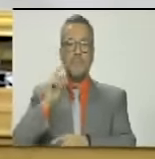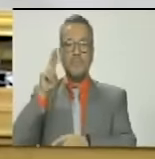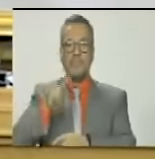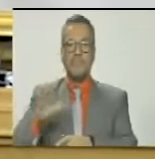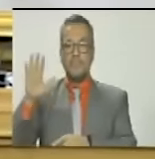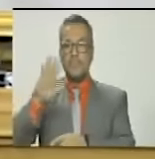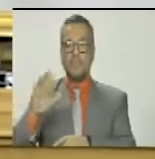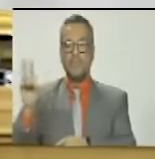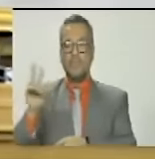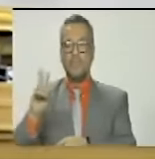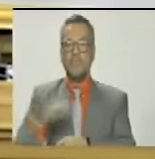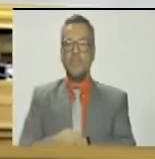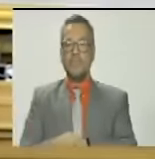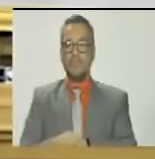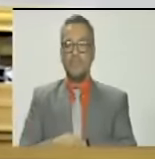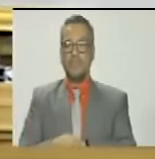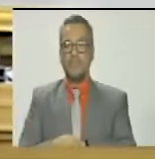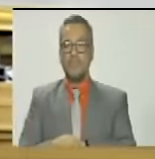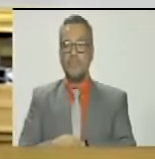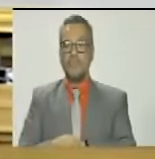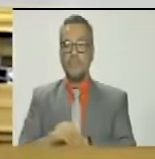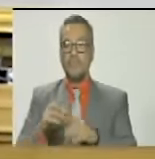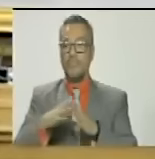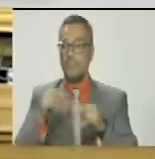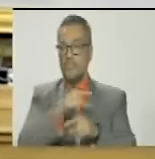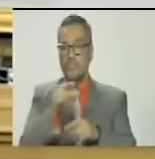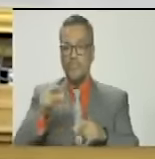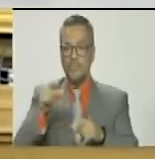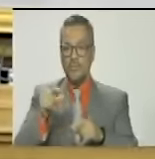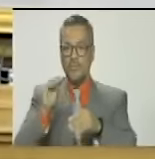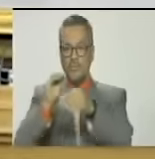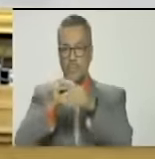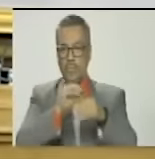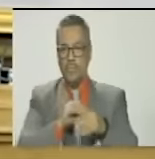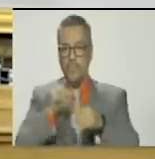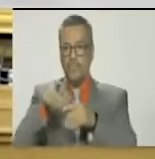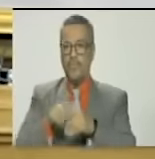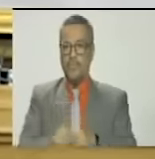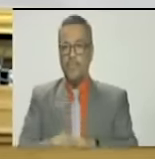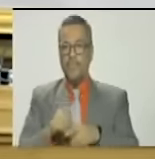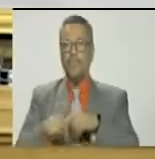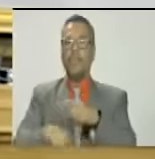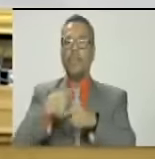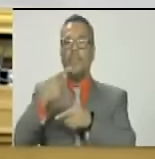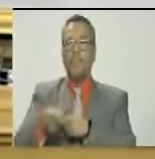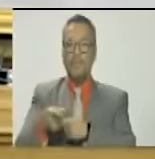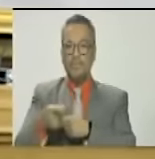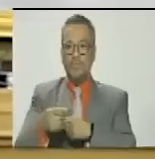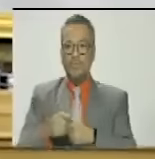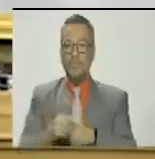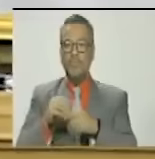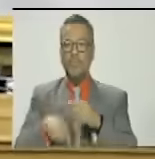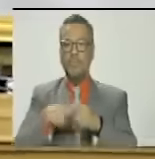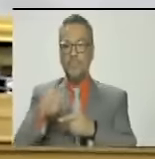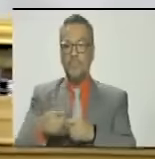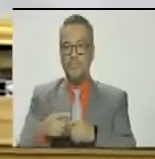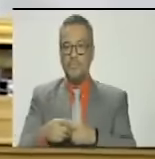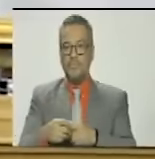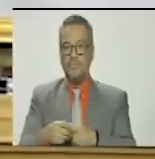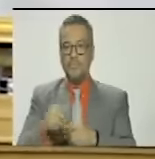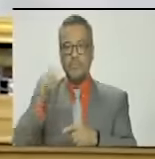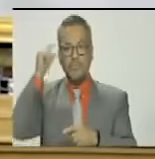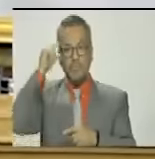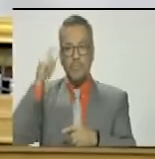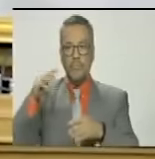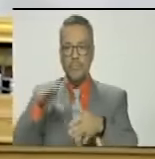República Bolivariana de Venezuela. Y quedan todas y todos convocados para la próxima sesión, el próximo